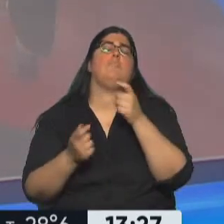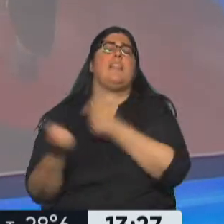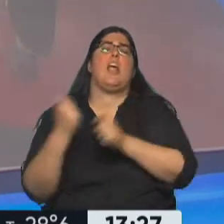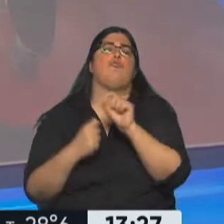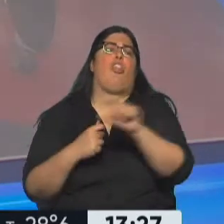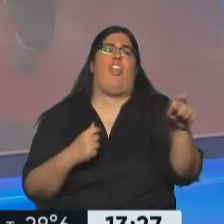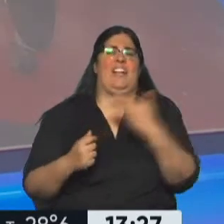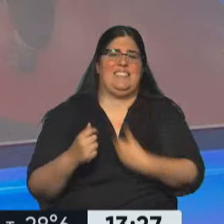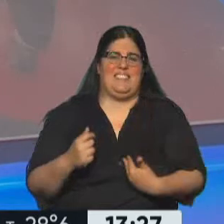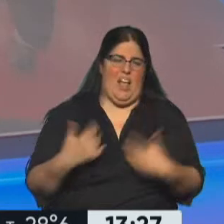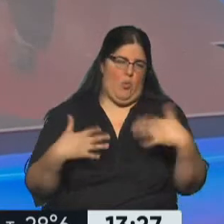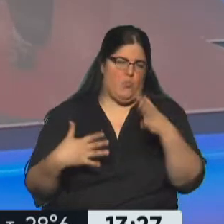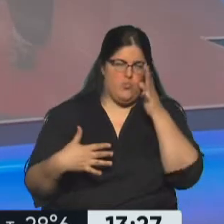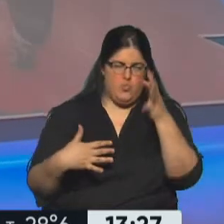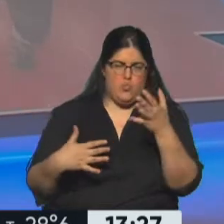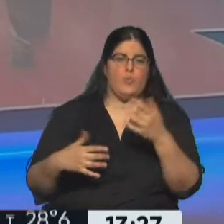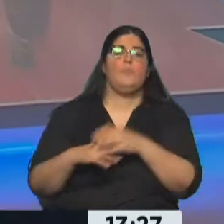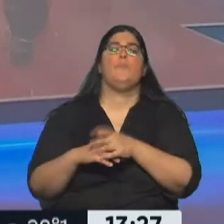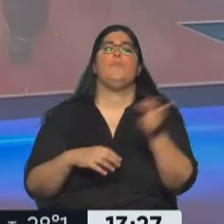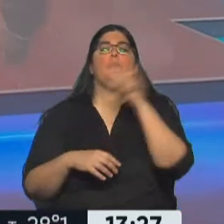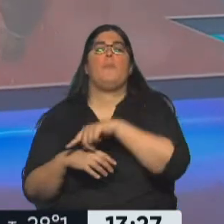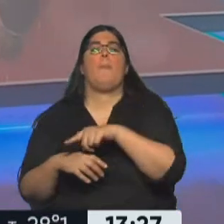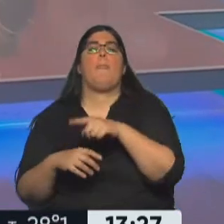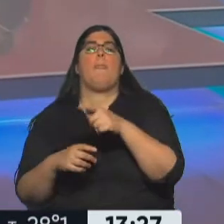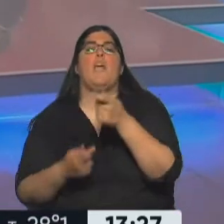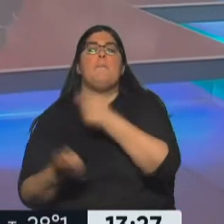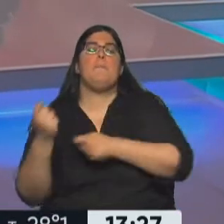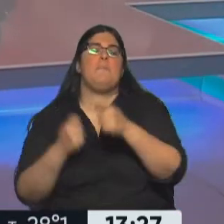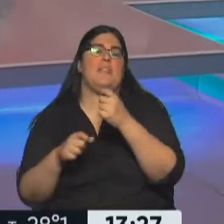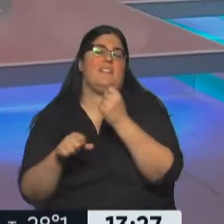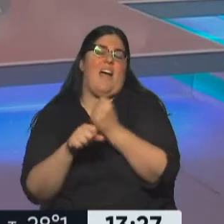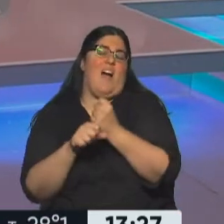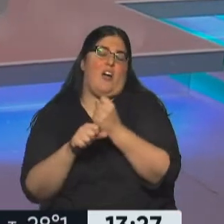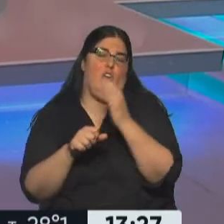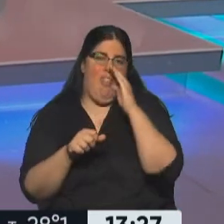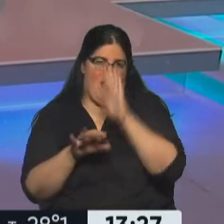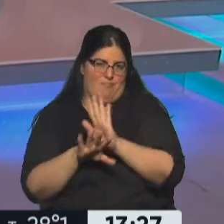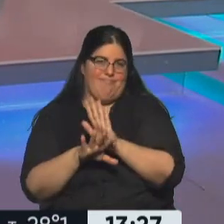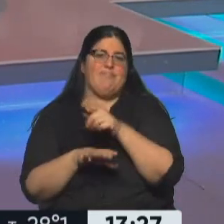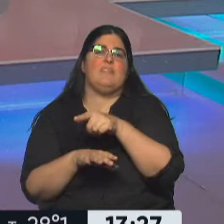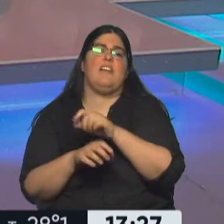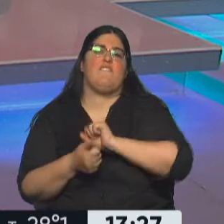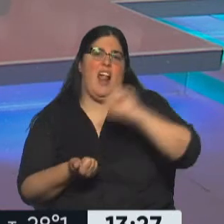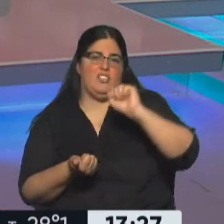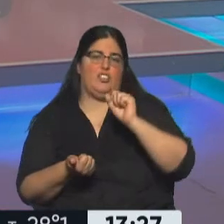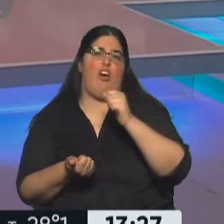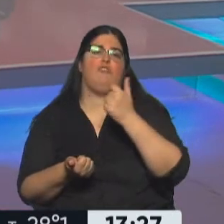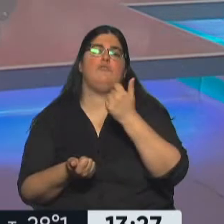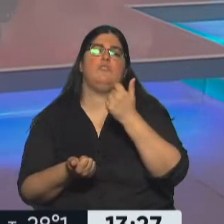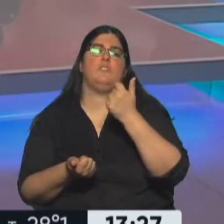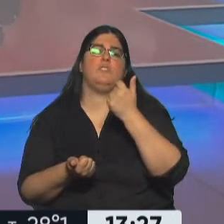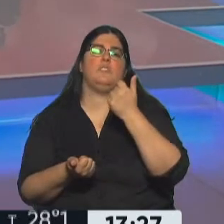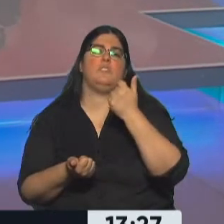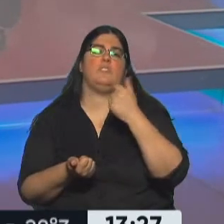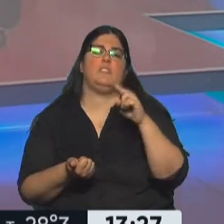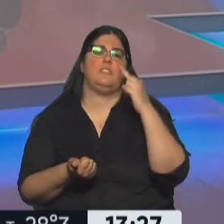mientras que en el mercado informal fue de 6.900%. La inflación después de la caída